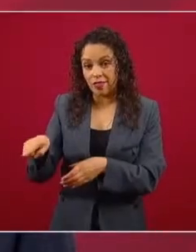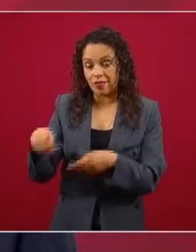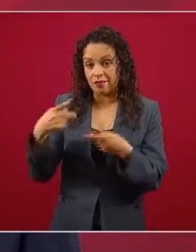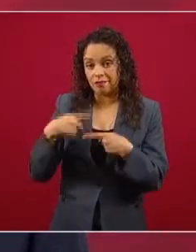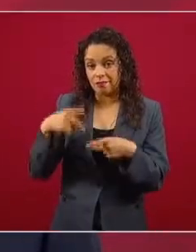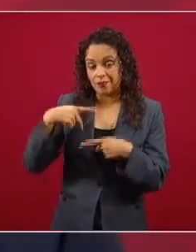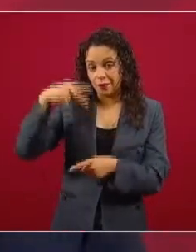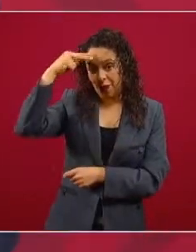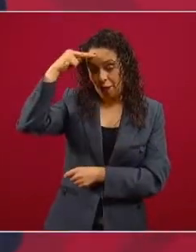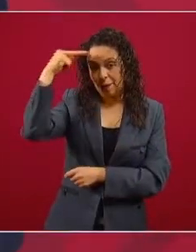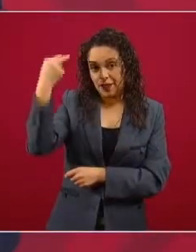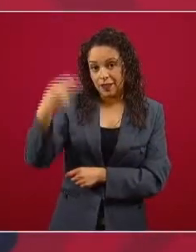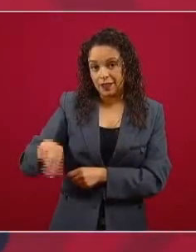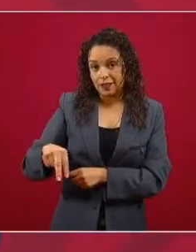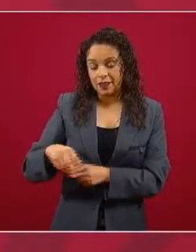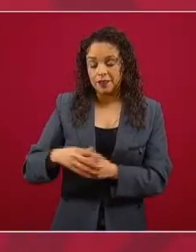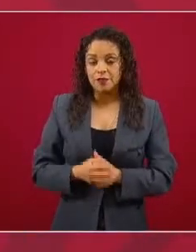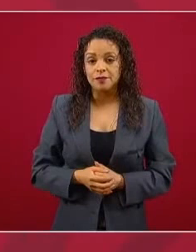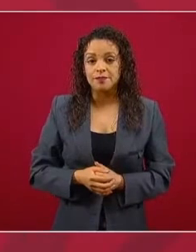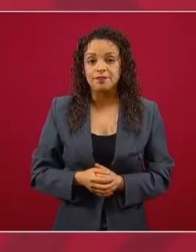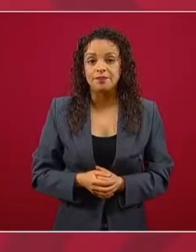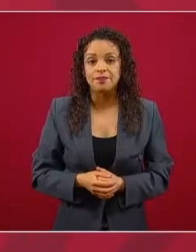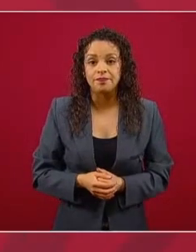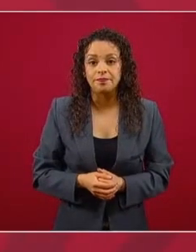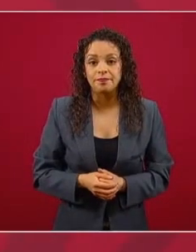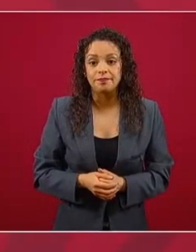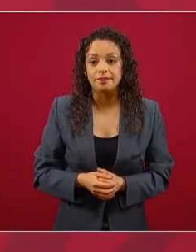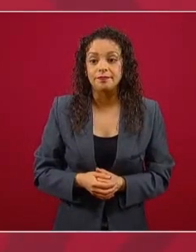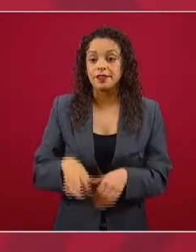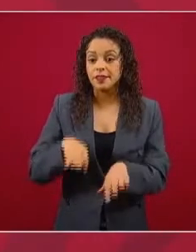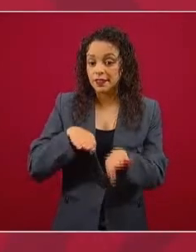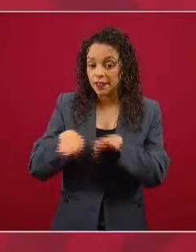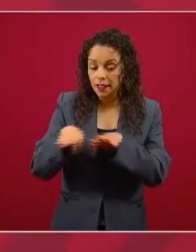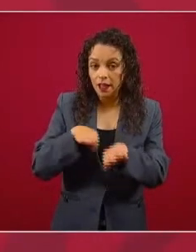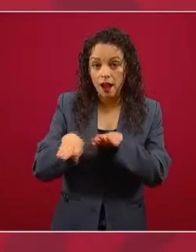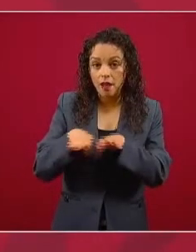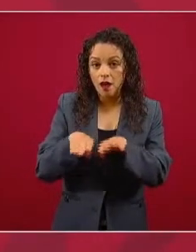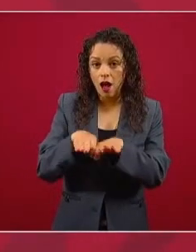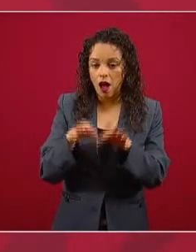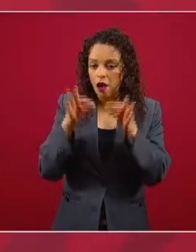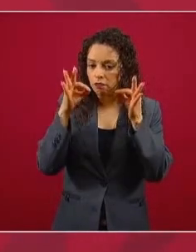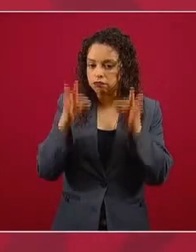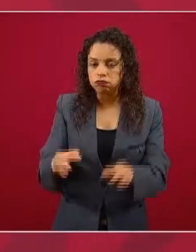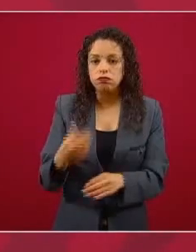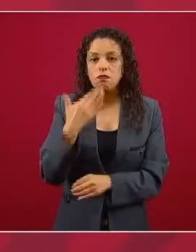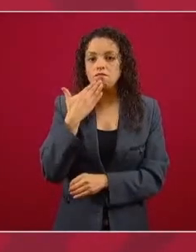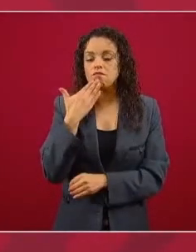de paisanos, de compatriotas que trabajan honradamente